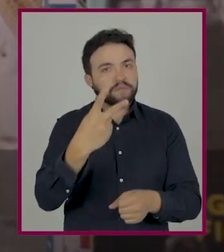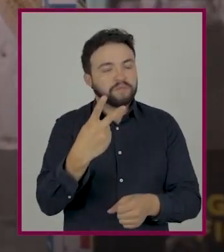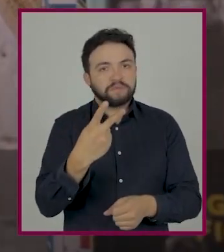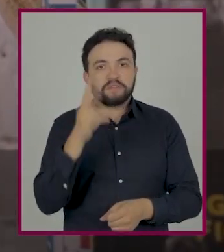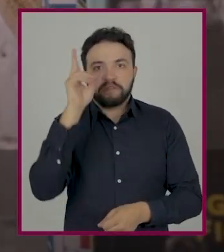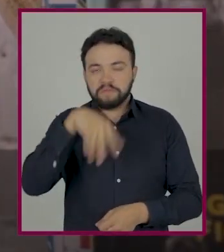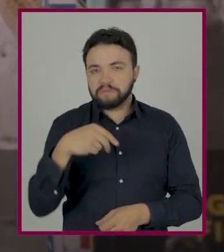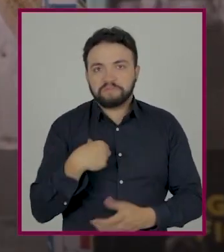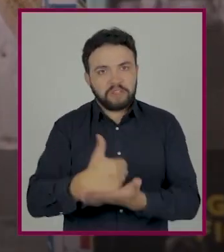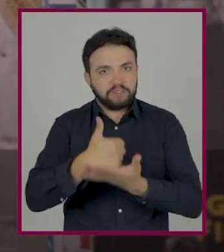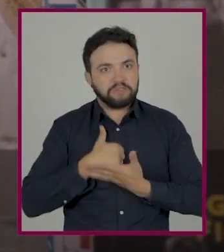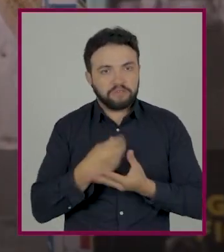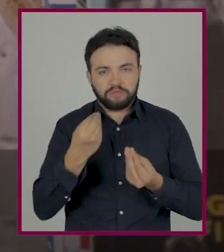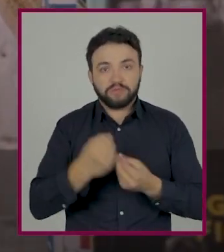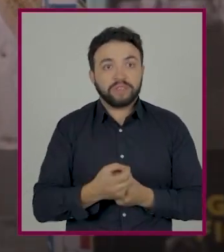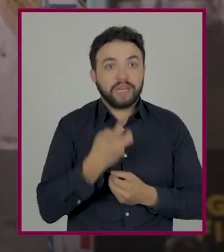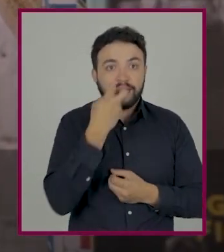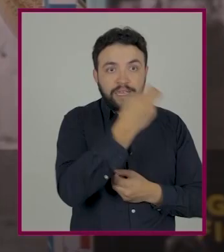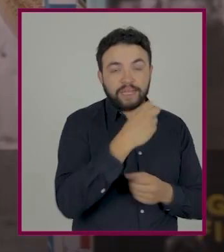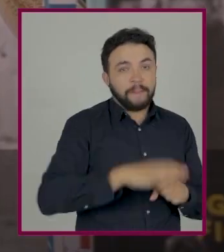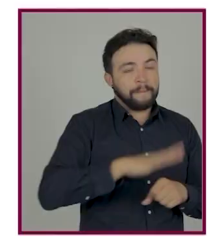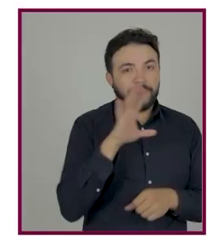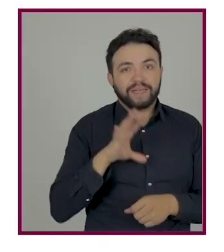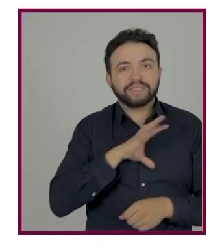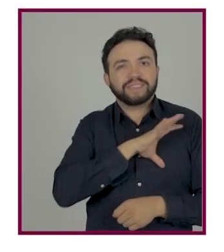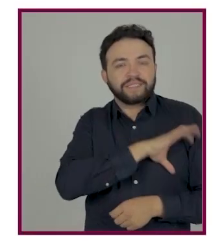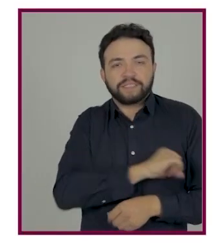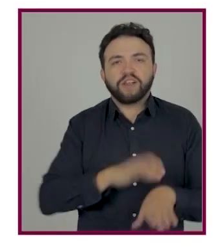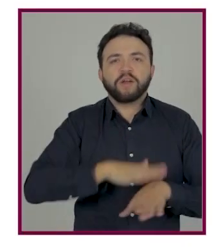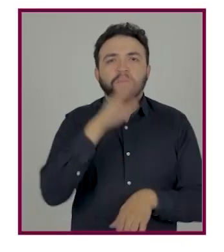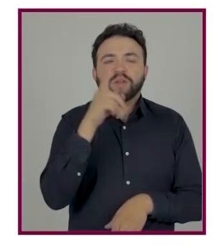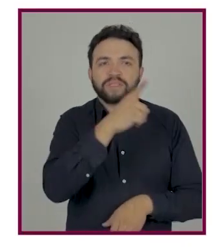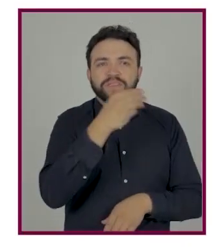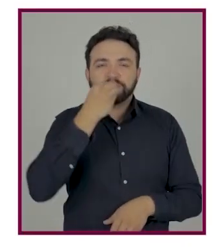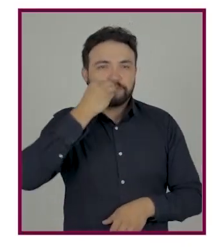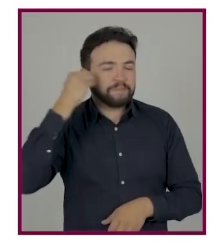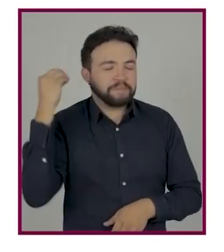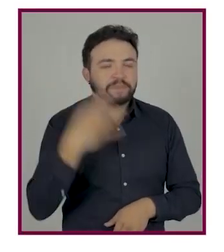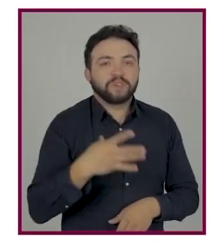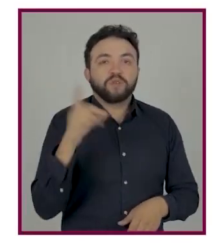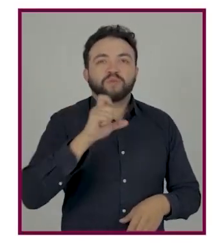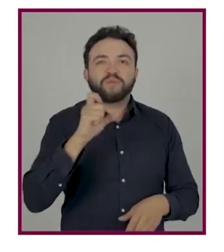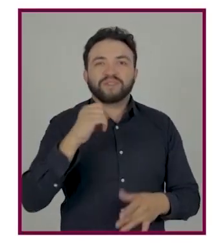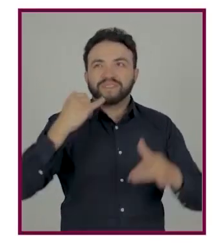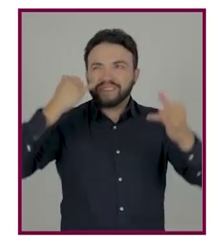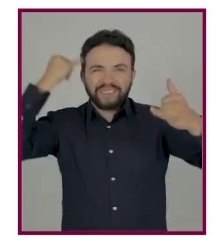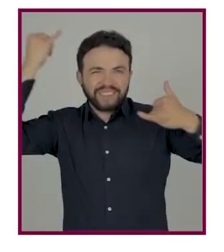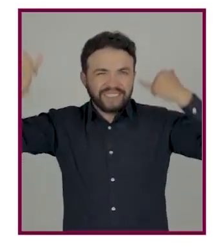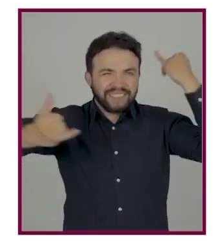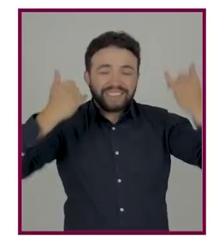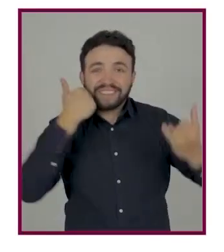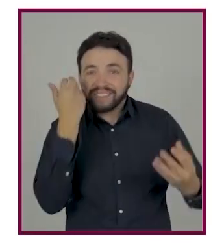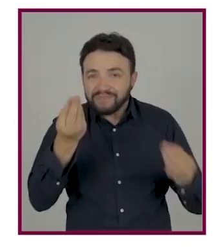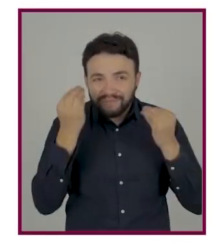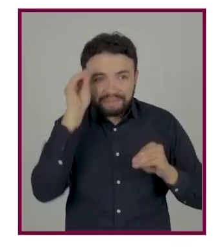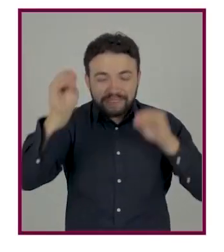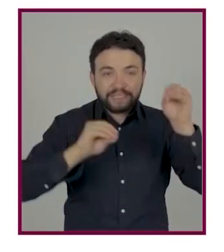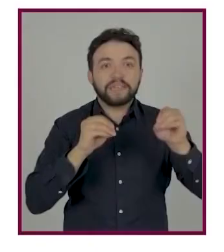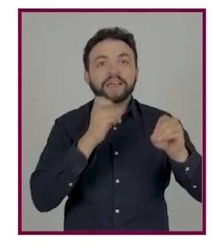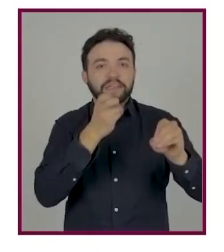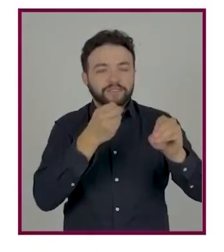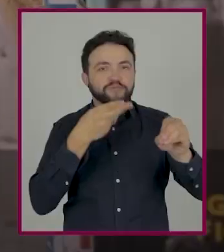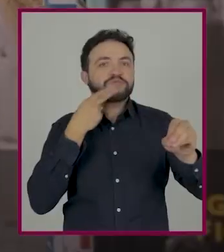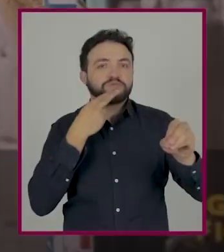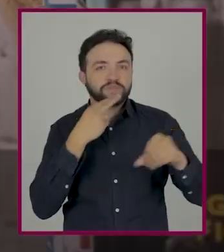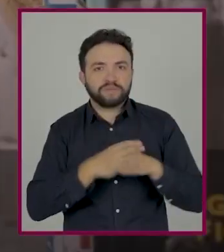los primeros 2 me ayudaron mucho a dosificar la información. Este te va a encantar porque sirve magníficamente cuando se tiene un torbellino